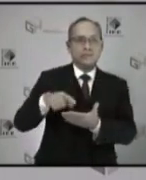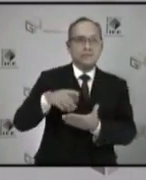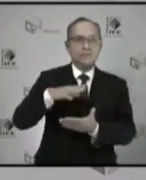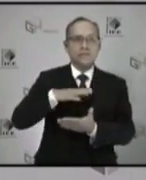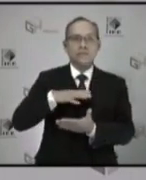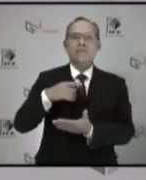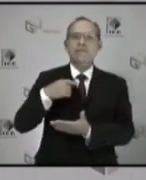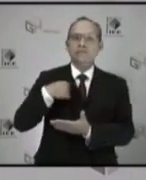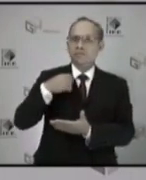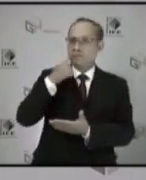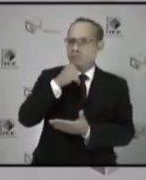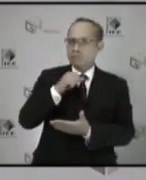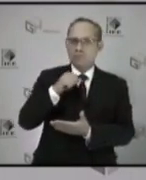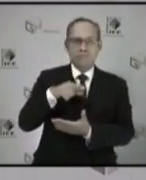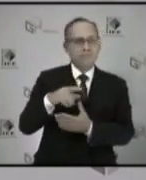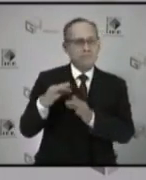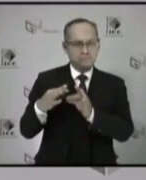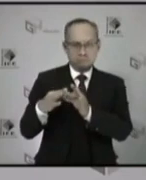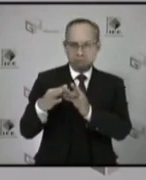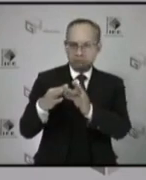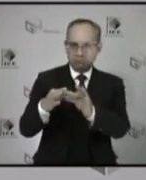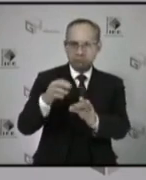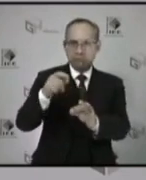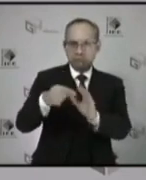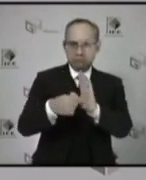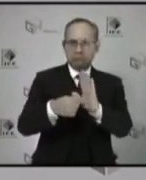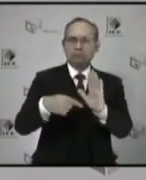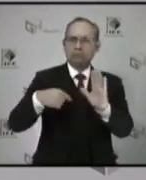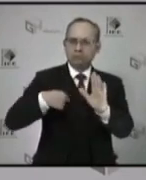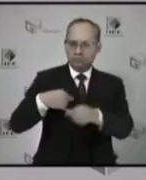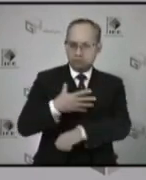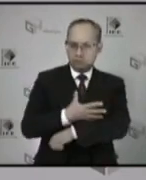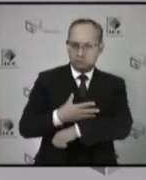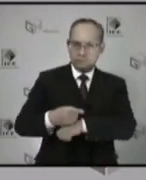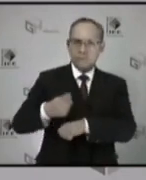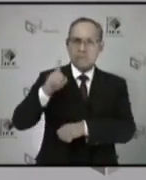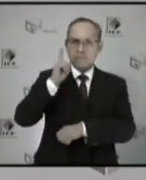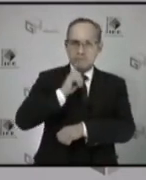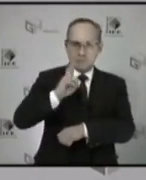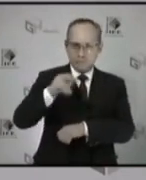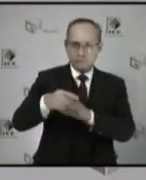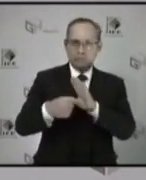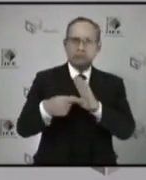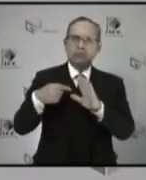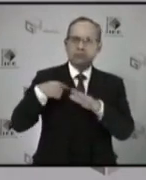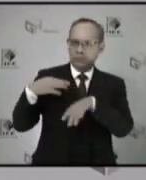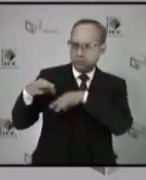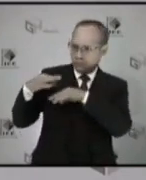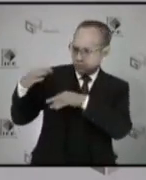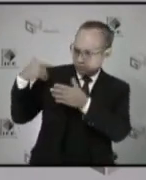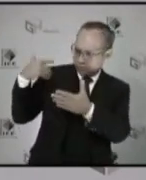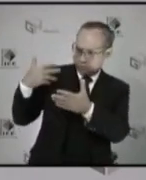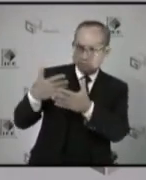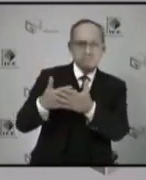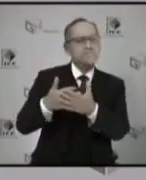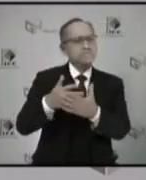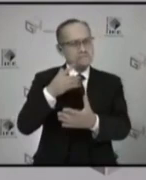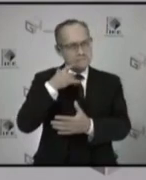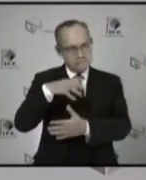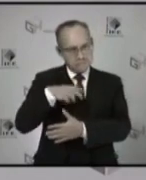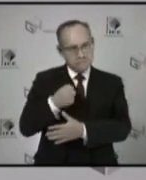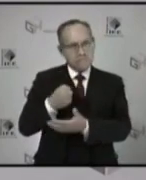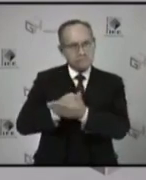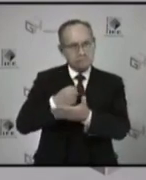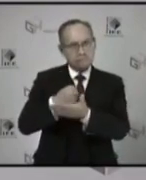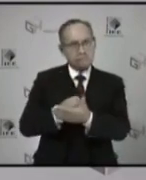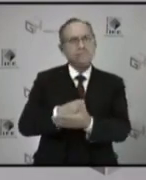No tengo nada que ocultar. Soy una mujer honesta, soy una mujer que ha trabajado arduamente y soy una mujer que anda con la